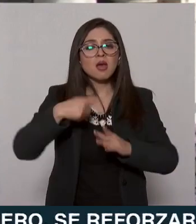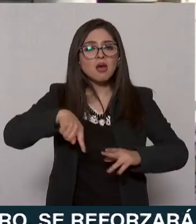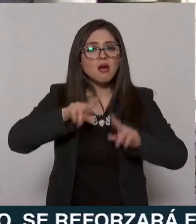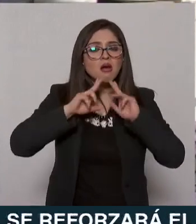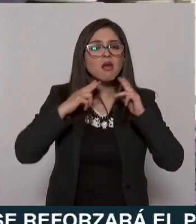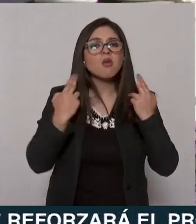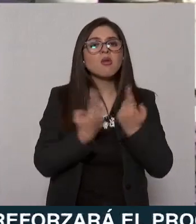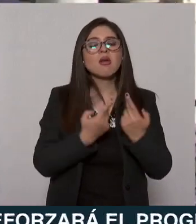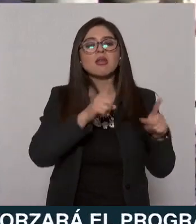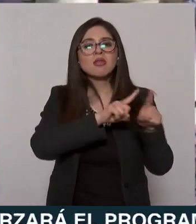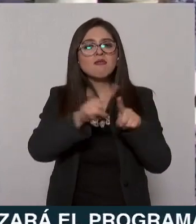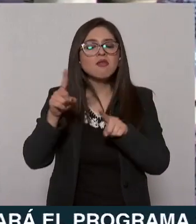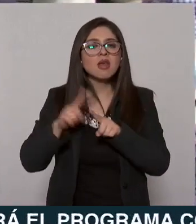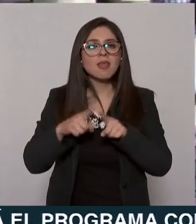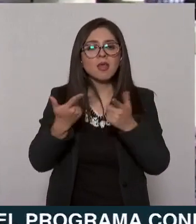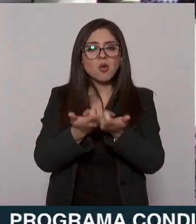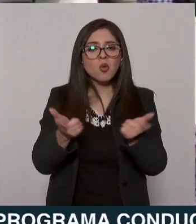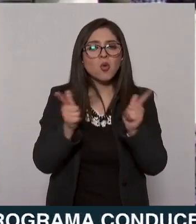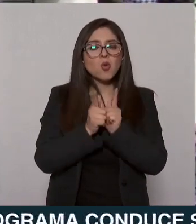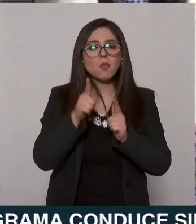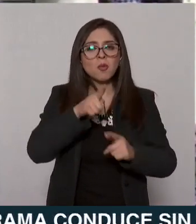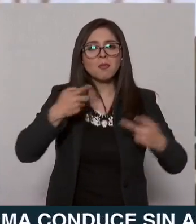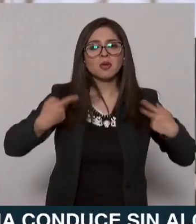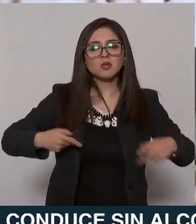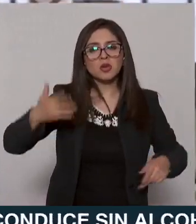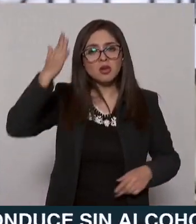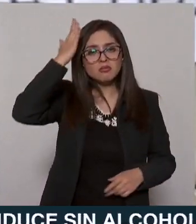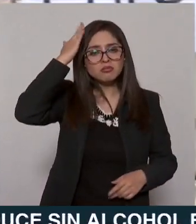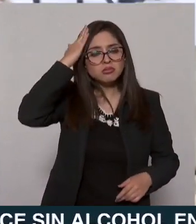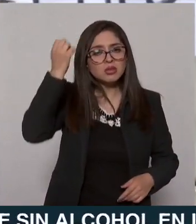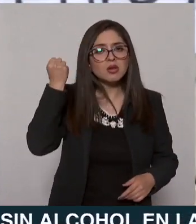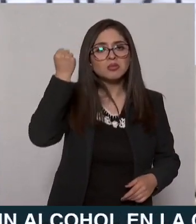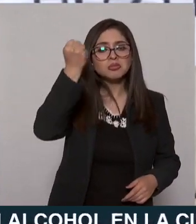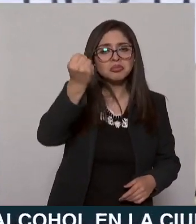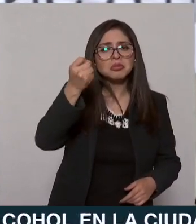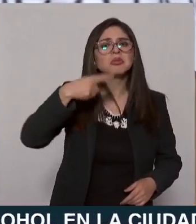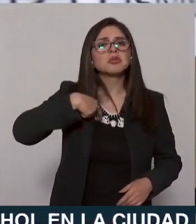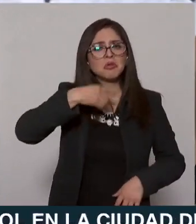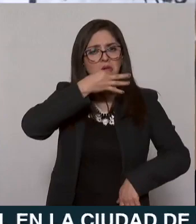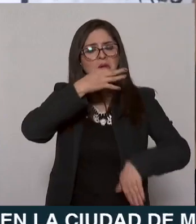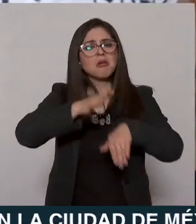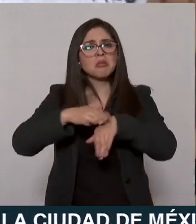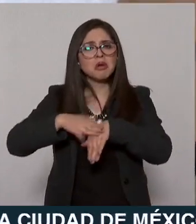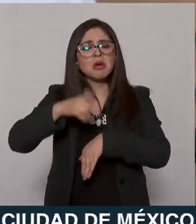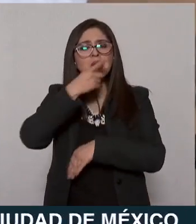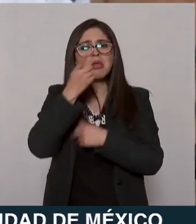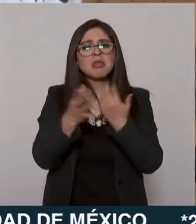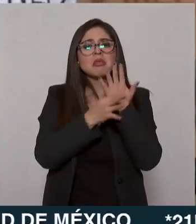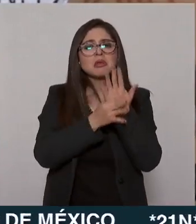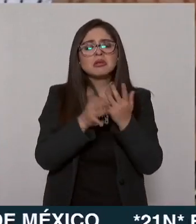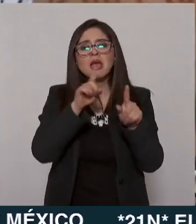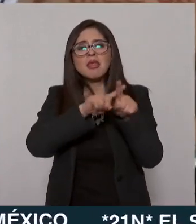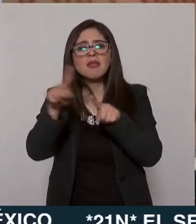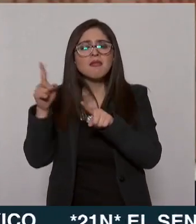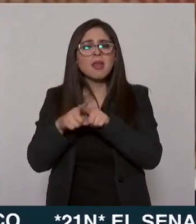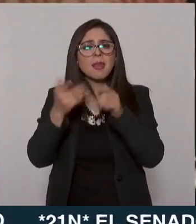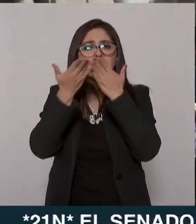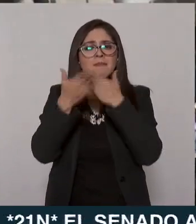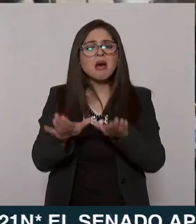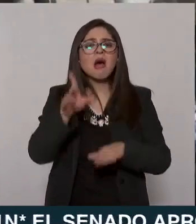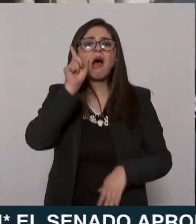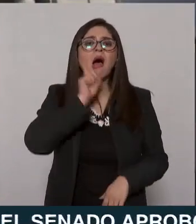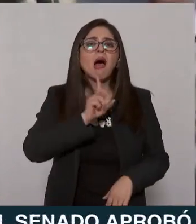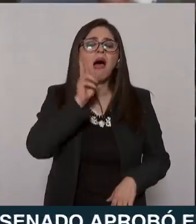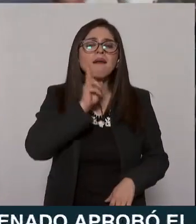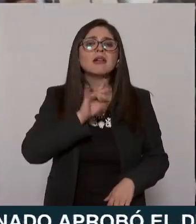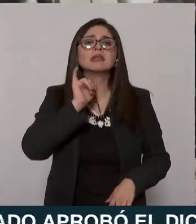líderes sindicales y les informé lo mismo y ellos pudieron corroborar que ya en algunos bancos aparecían